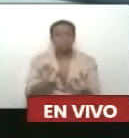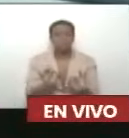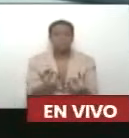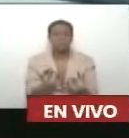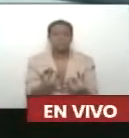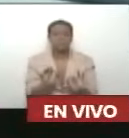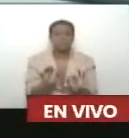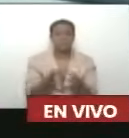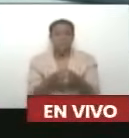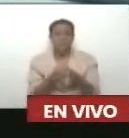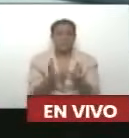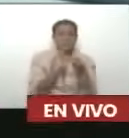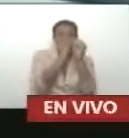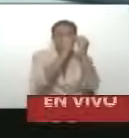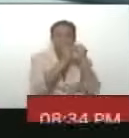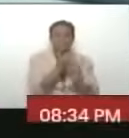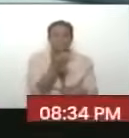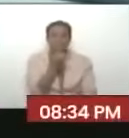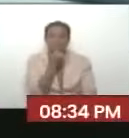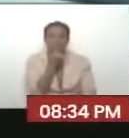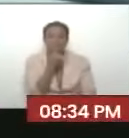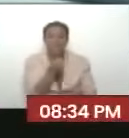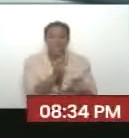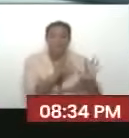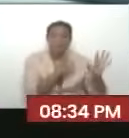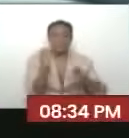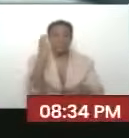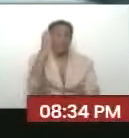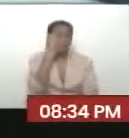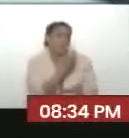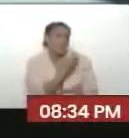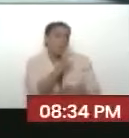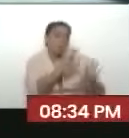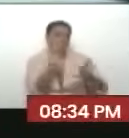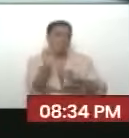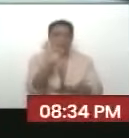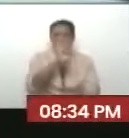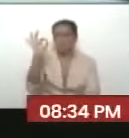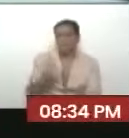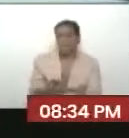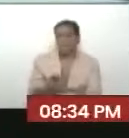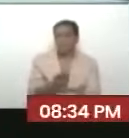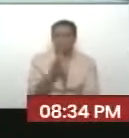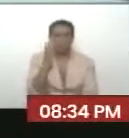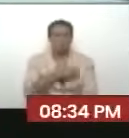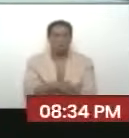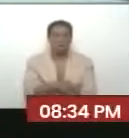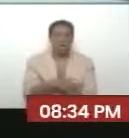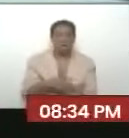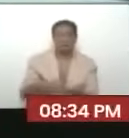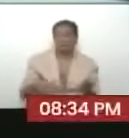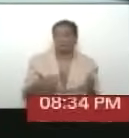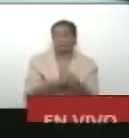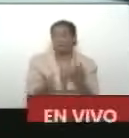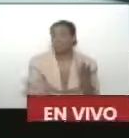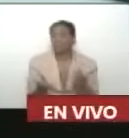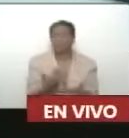Siempre acomoda las encuestas, tú sabes. No, Capriles tiene 80%. Que Capriles va a ganar, que Capriles va a ganar. Rodó Capriles.